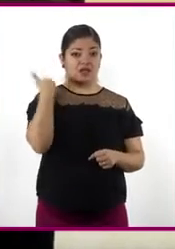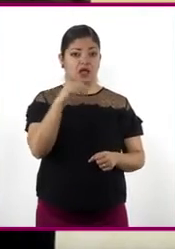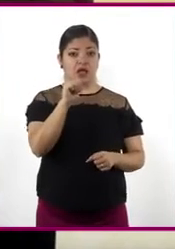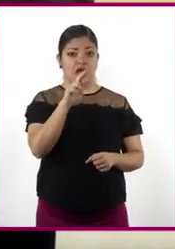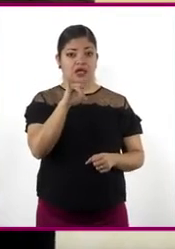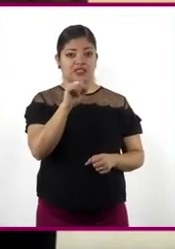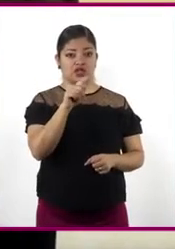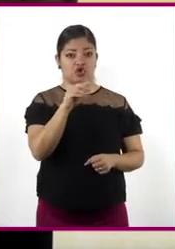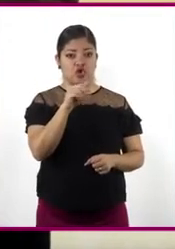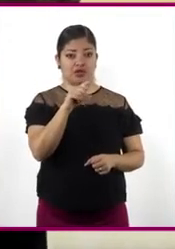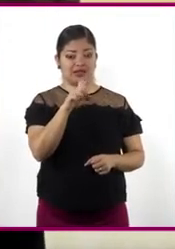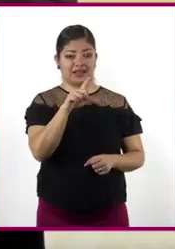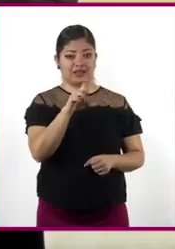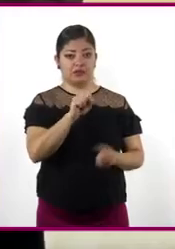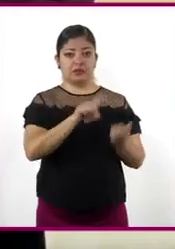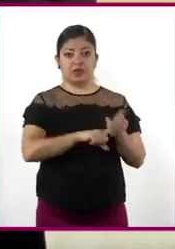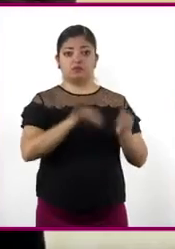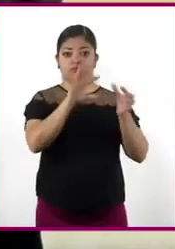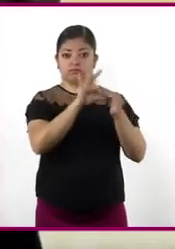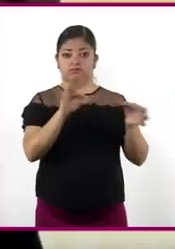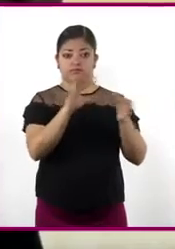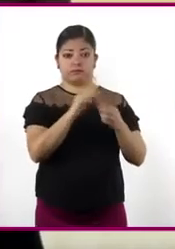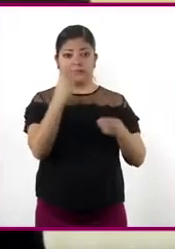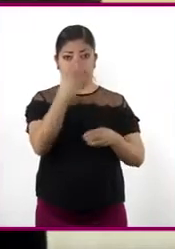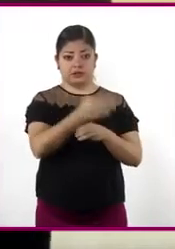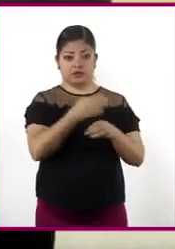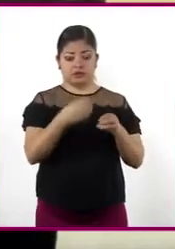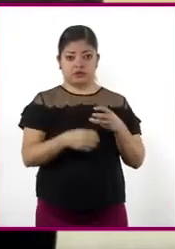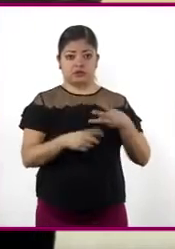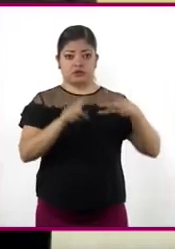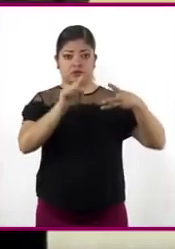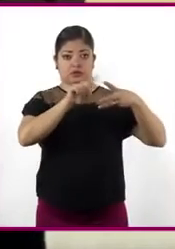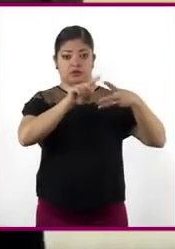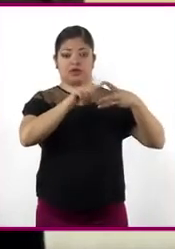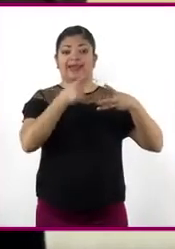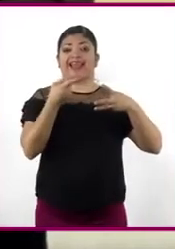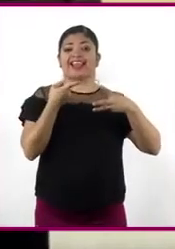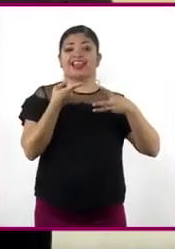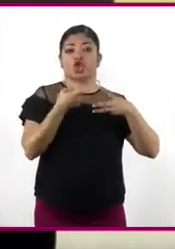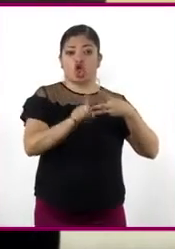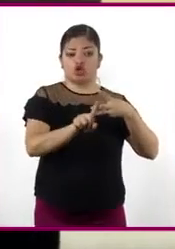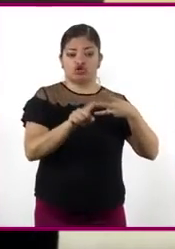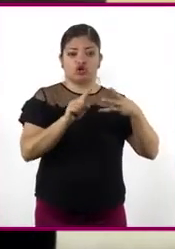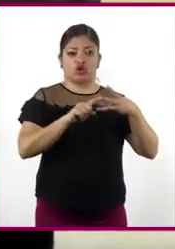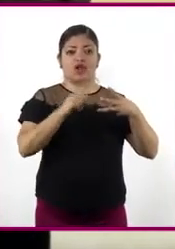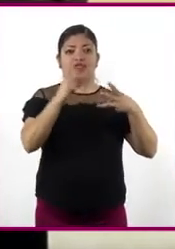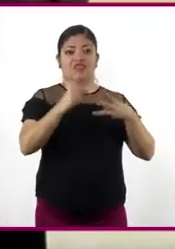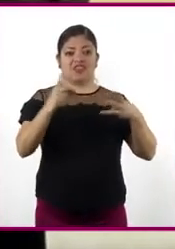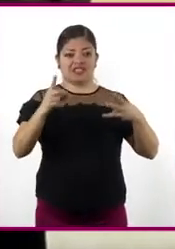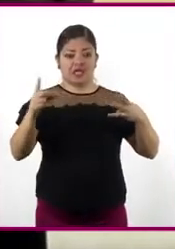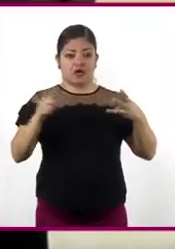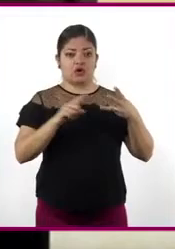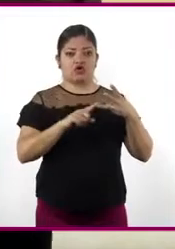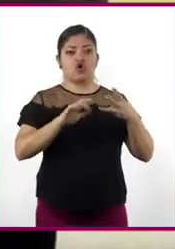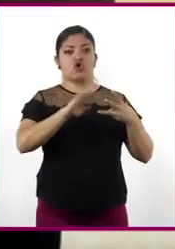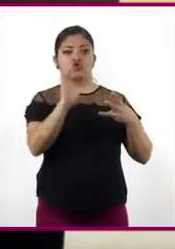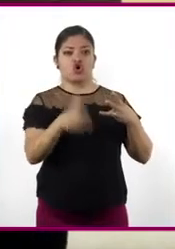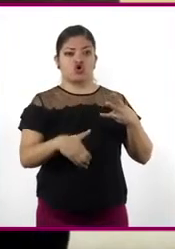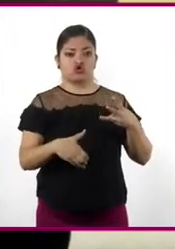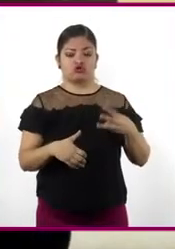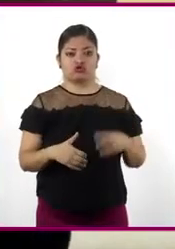discursos se estructuraban en 3 bloques. Introducción, desarrollo y